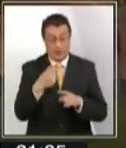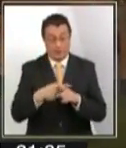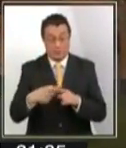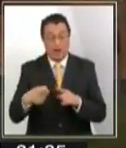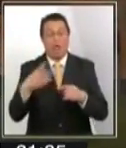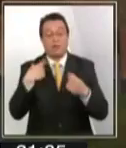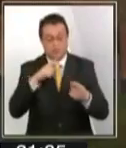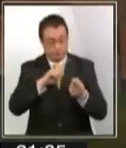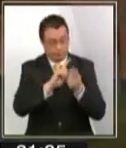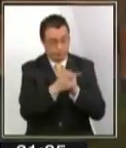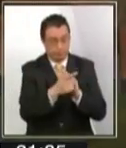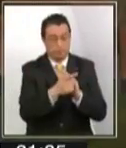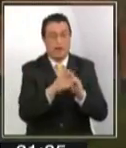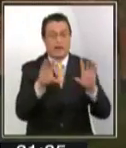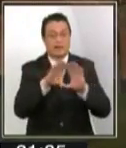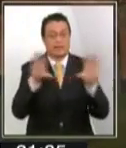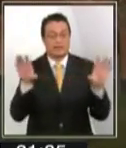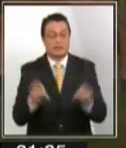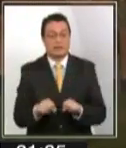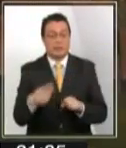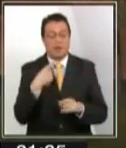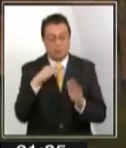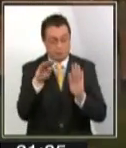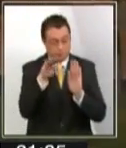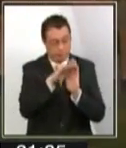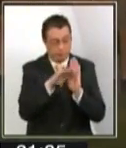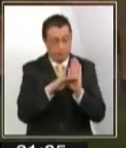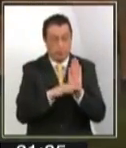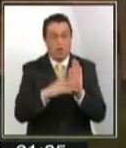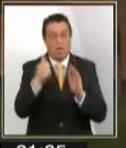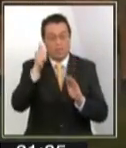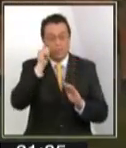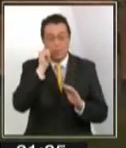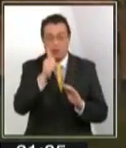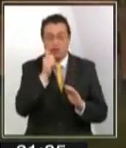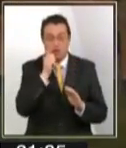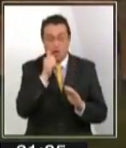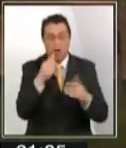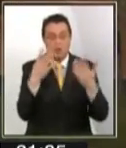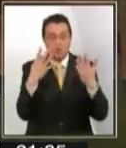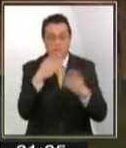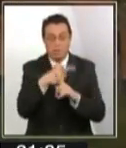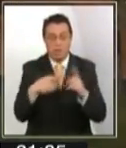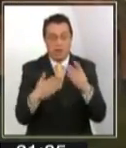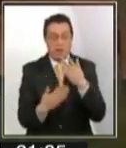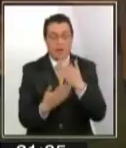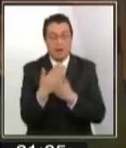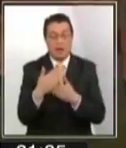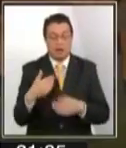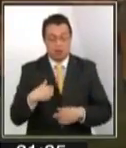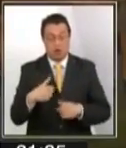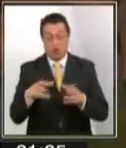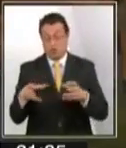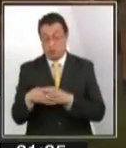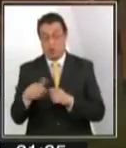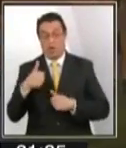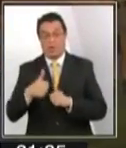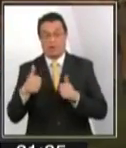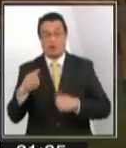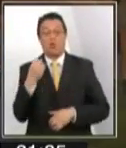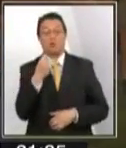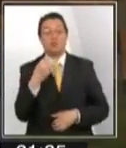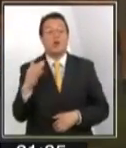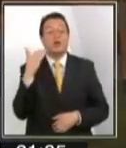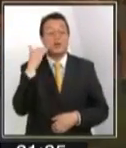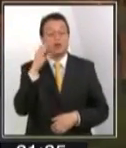sistema que consistía en tener minutas diarias a las 9:30 de la mañana, yo y mi equipo directivo, de cuántos niños habían estado